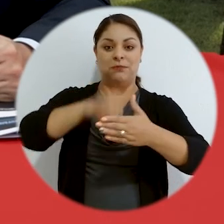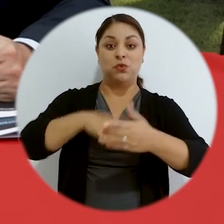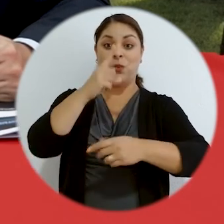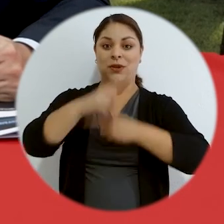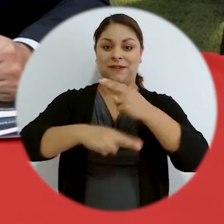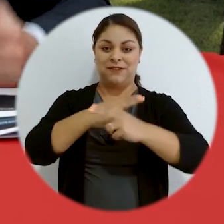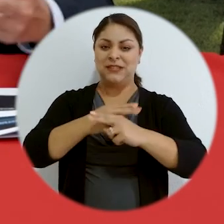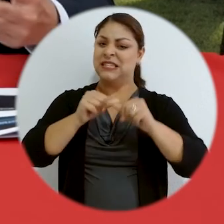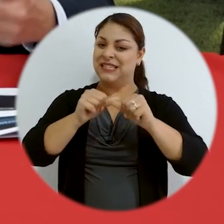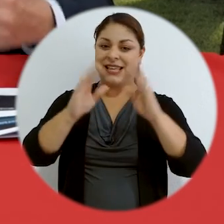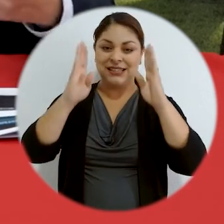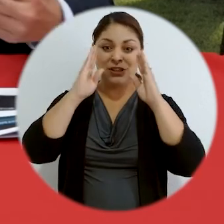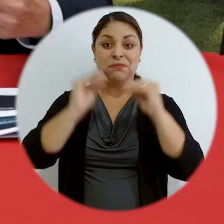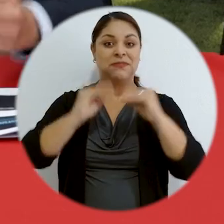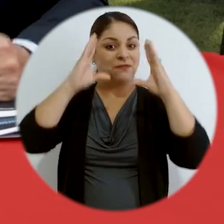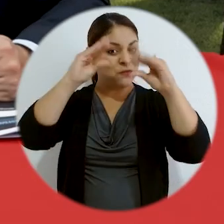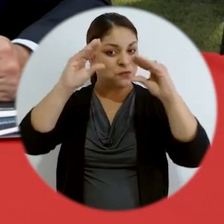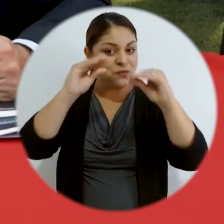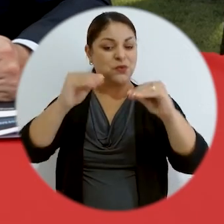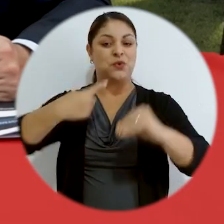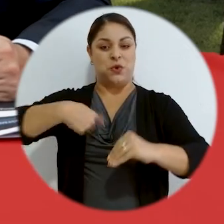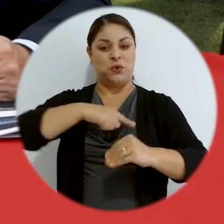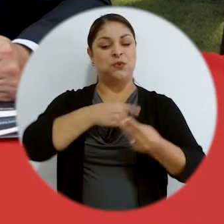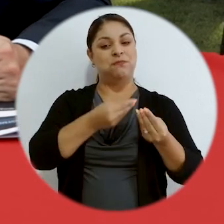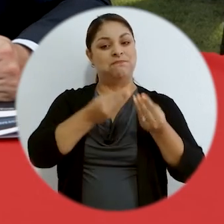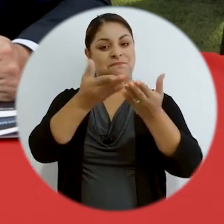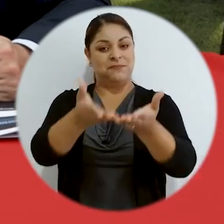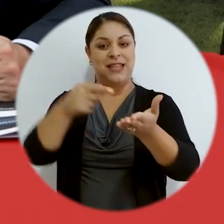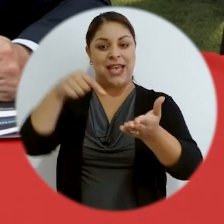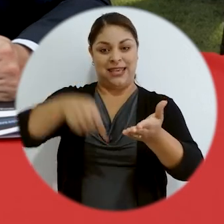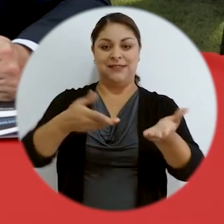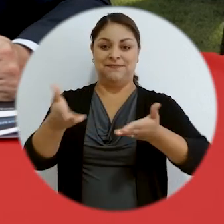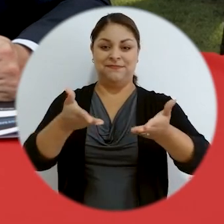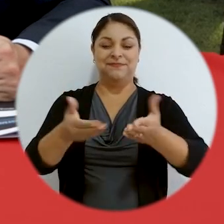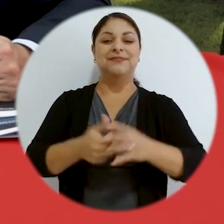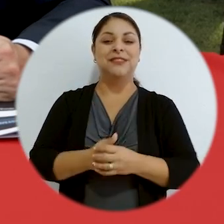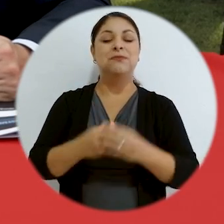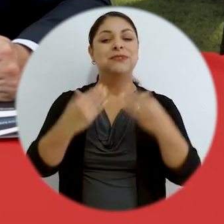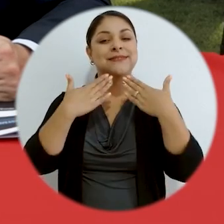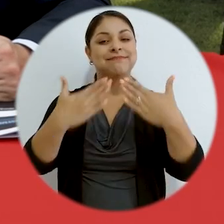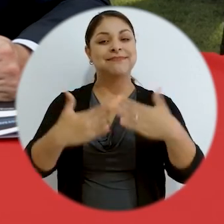un universo. Sigan atentos a más informaciones que les vamos a estar transmitiendo